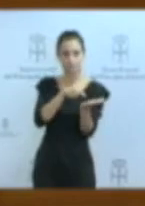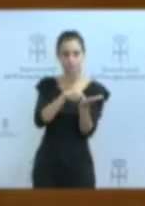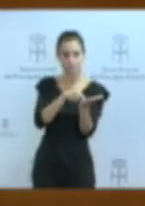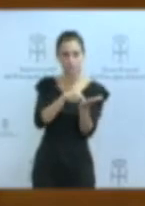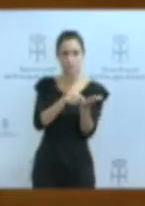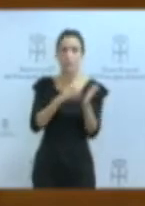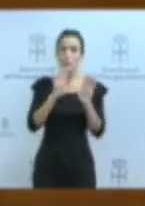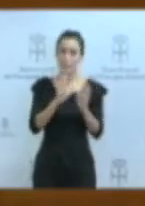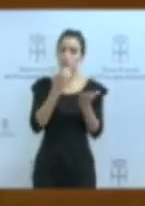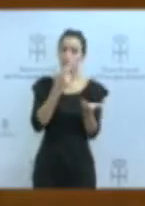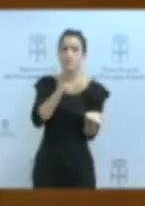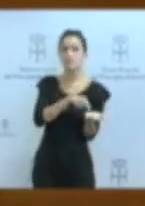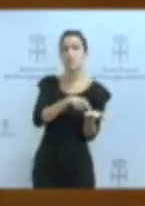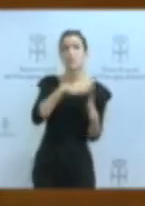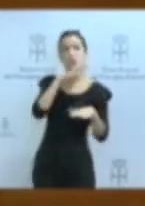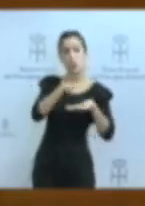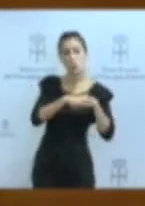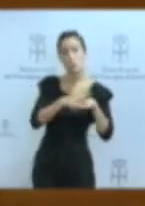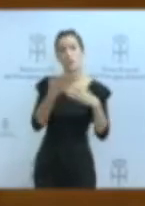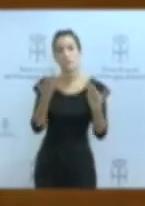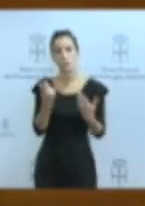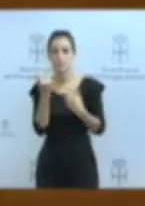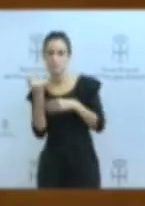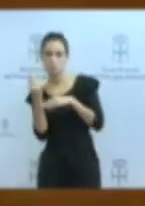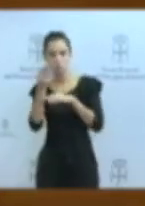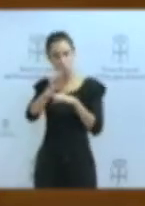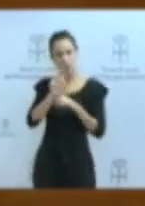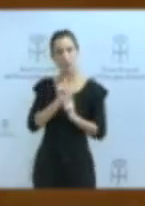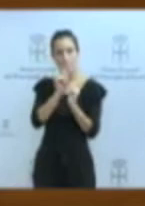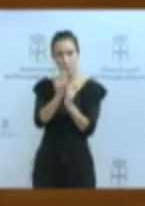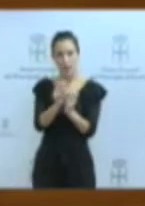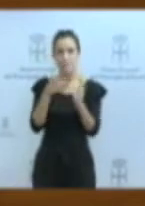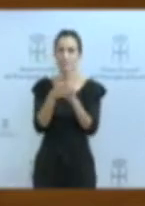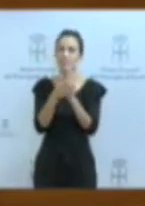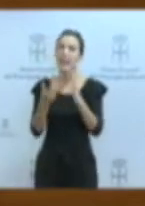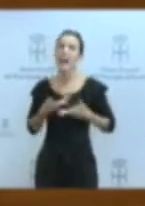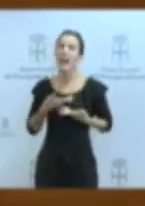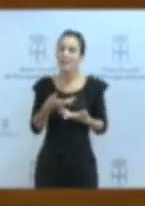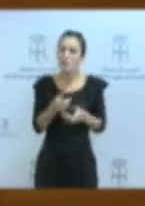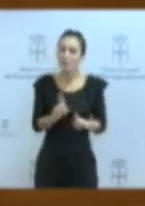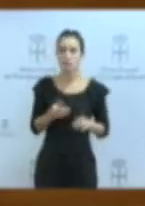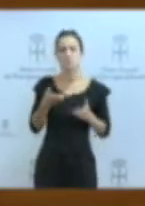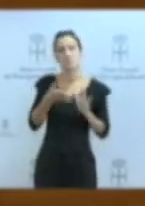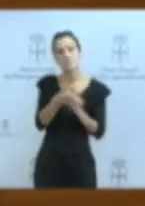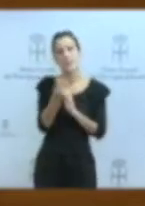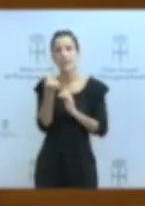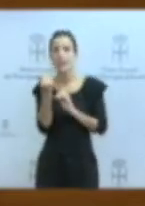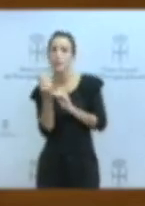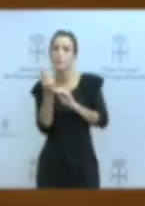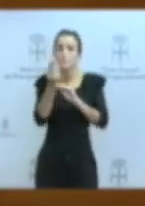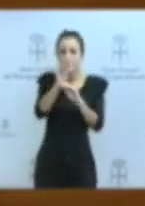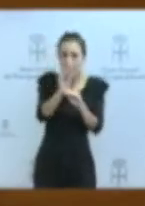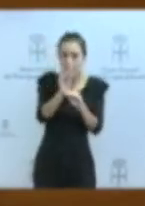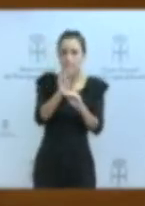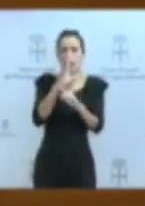incentivo correspondiente, ¿no? No se trata de ayudas, sino que se trata de incentivos, como digo, de promoción turística con esos